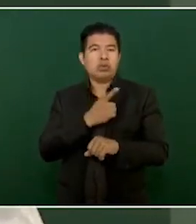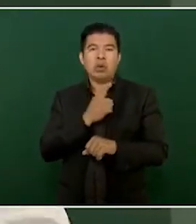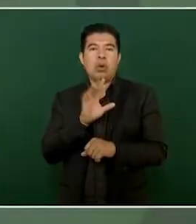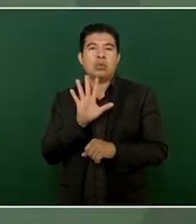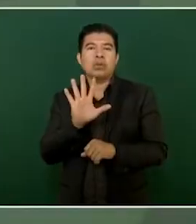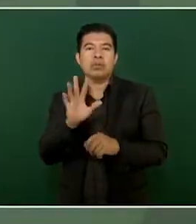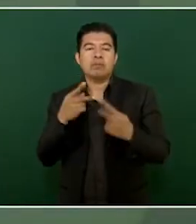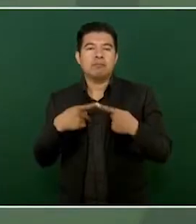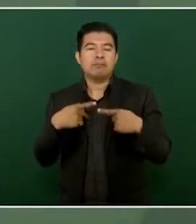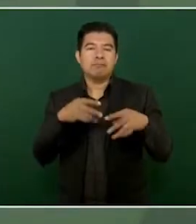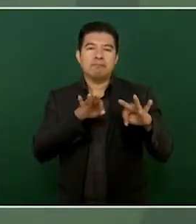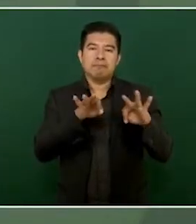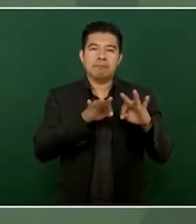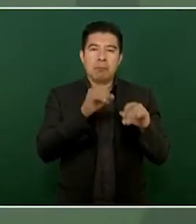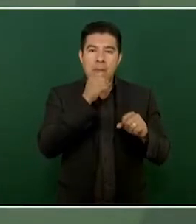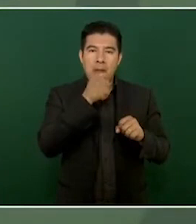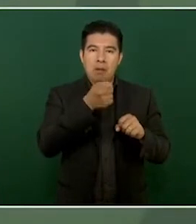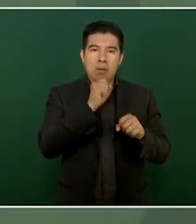Y además,